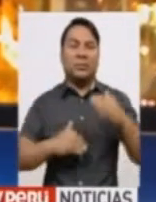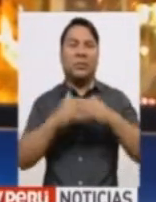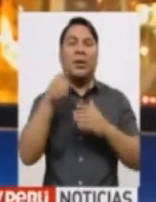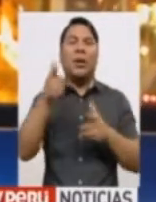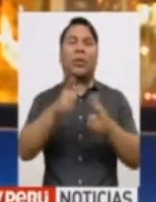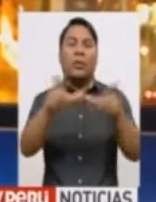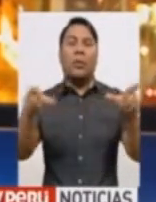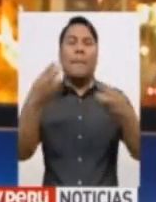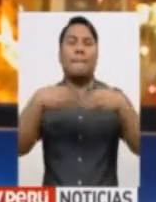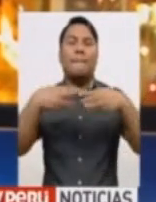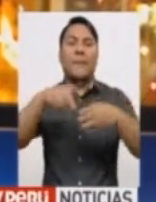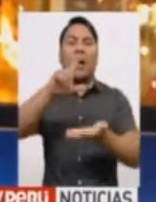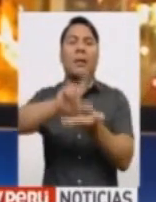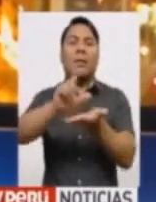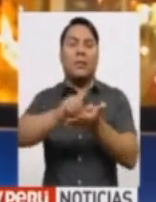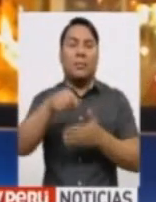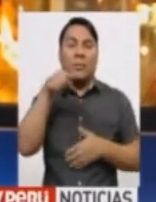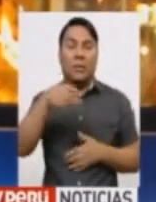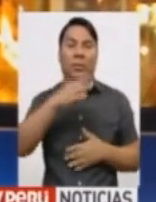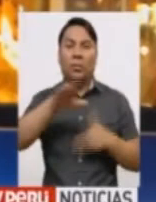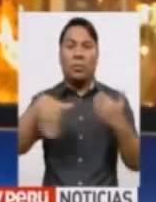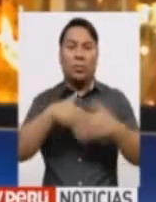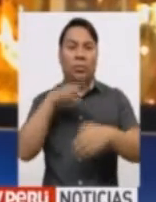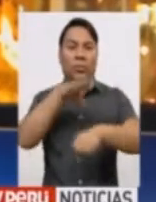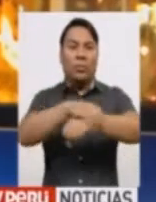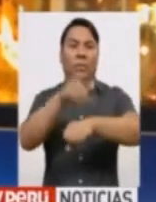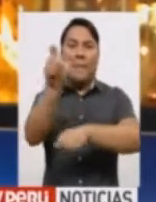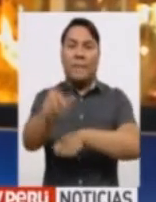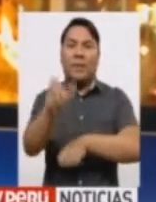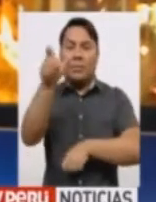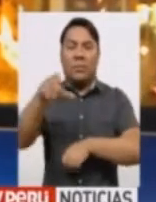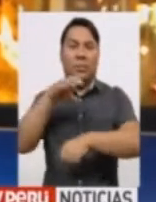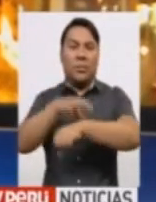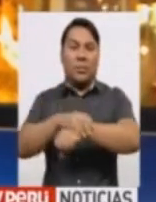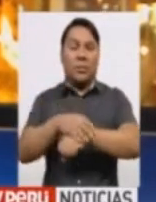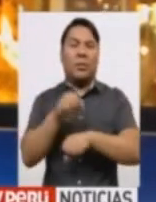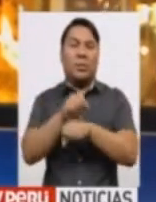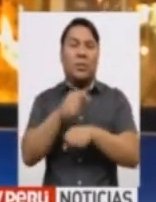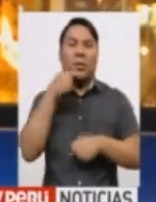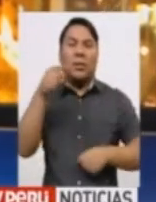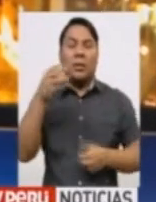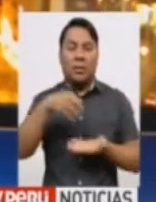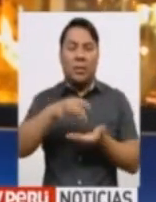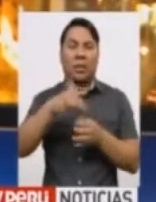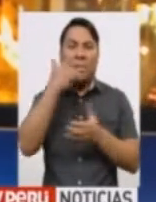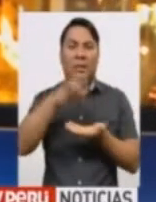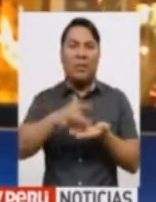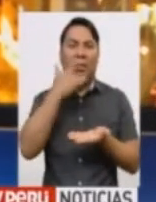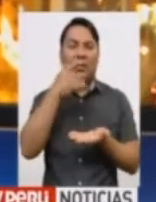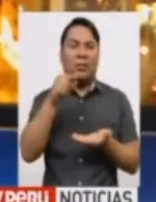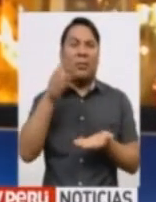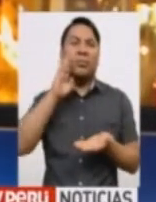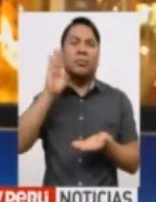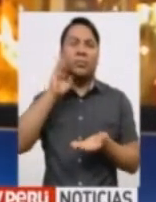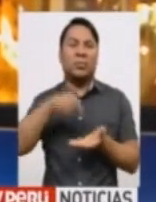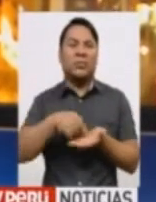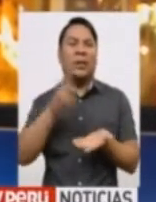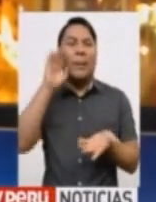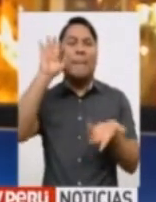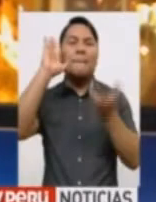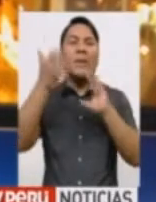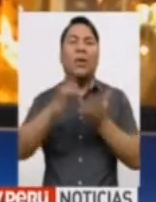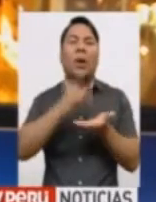Hueco. Durante esta intervención se detuvo a tres comerciantes. En el colmo ofrecían frascos de aserrín, como si se tratase